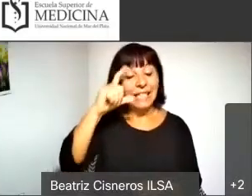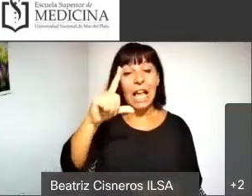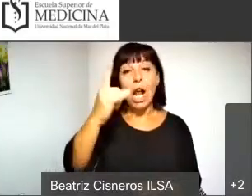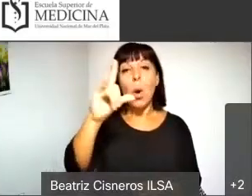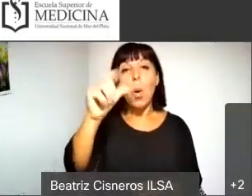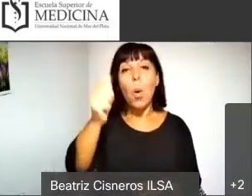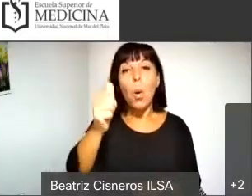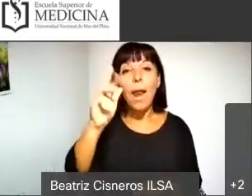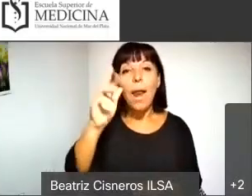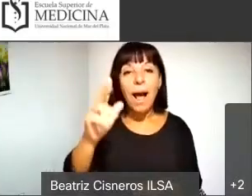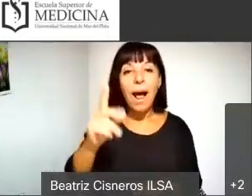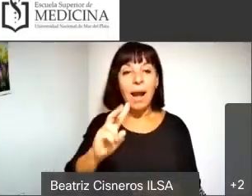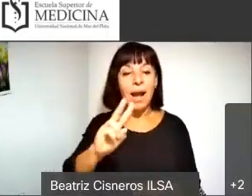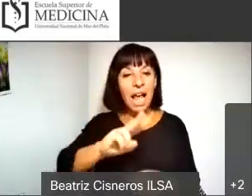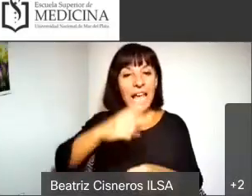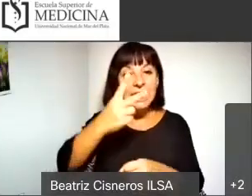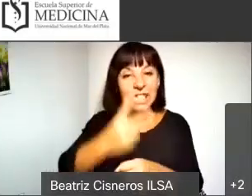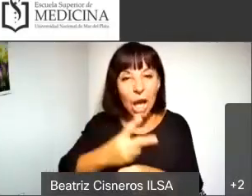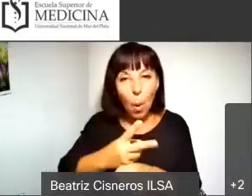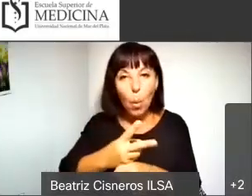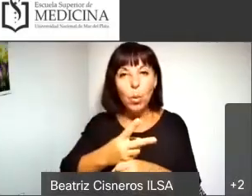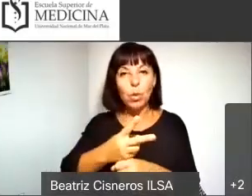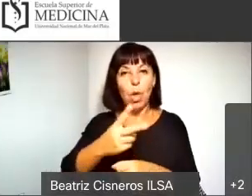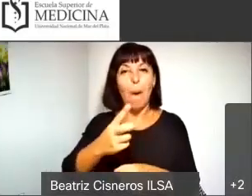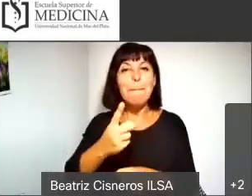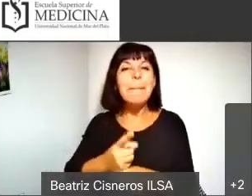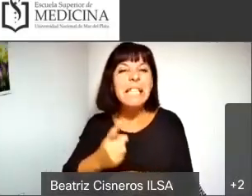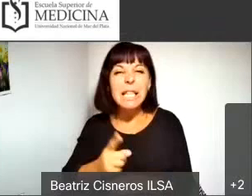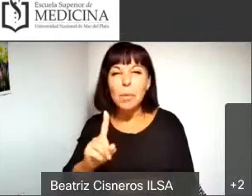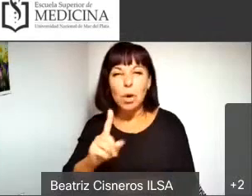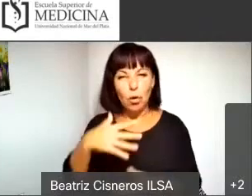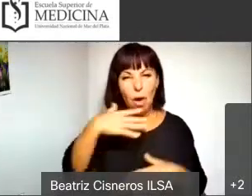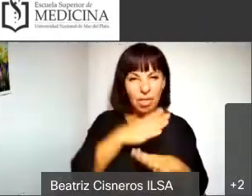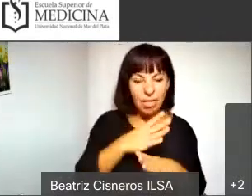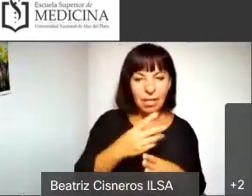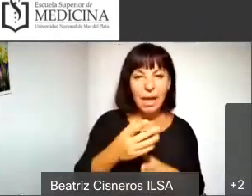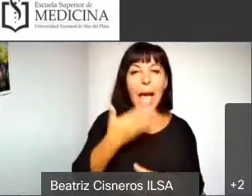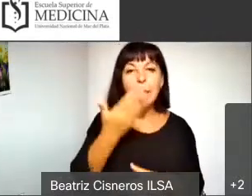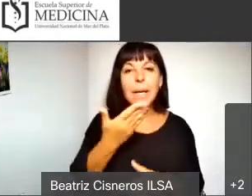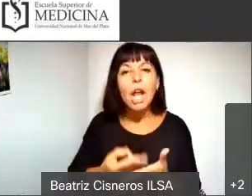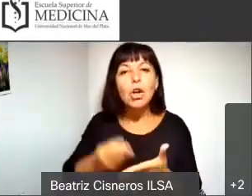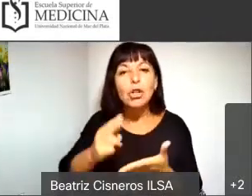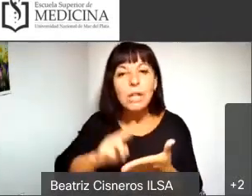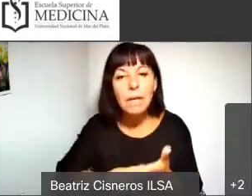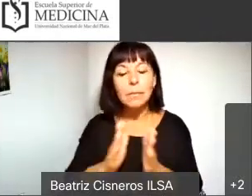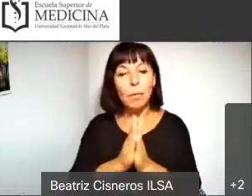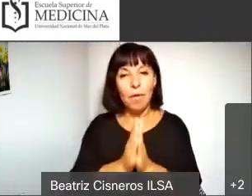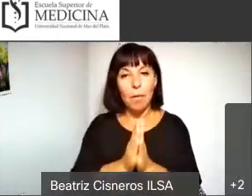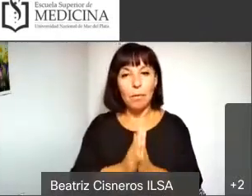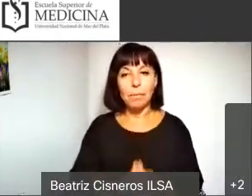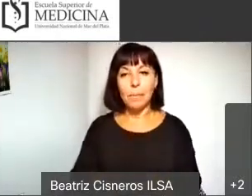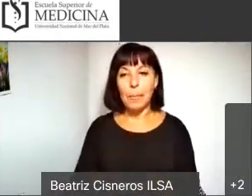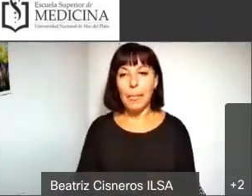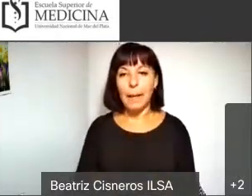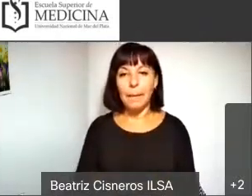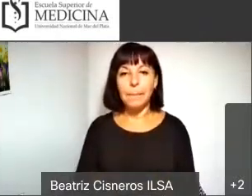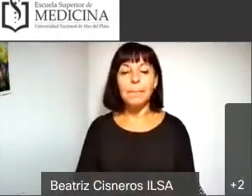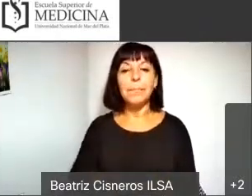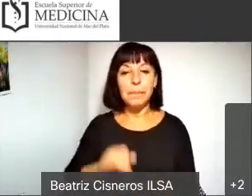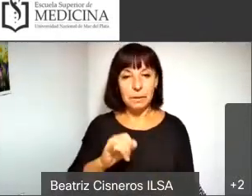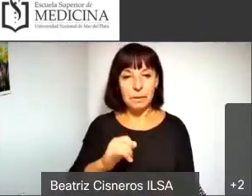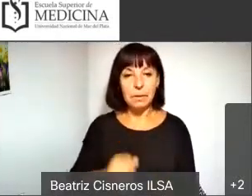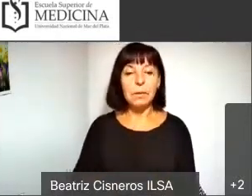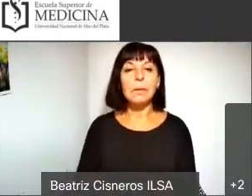No me quedó claro el segundo principio de las células. ¿Podrás explicar nuevamente los principios de la teoría celular? Perfecto,